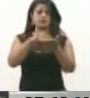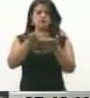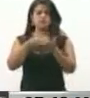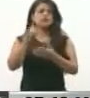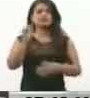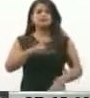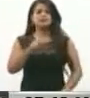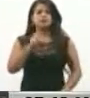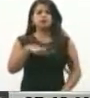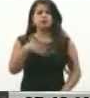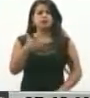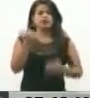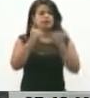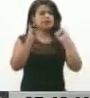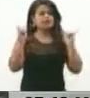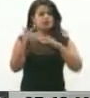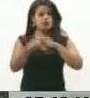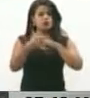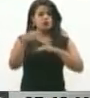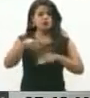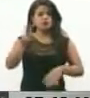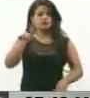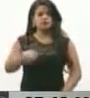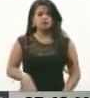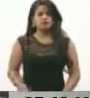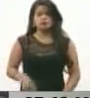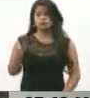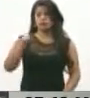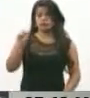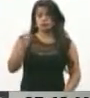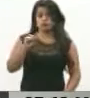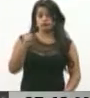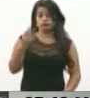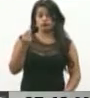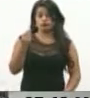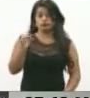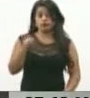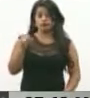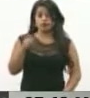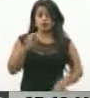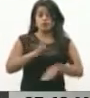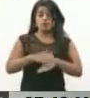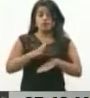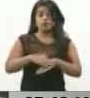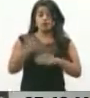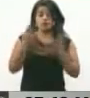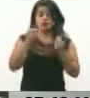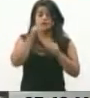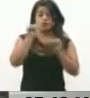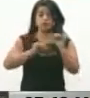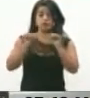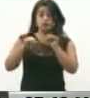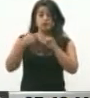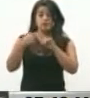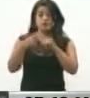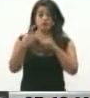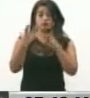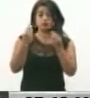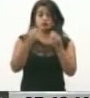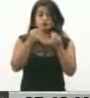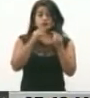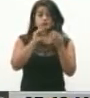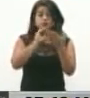cierta soberanía tecnológica al país? Claro, muchísima, porque fíjate que con esta cantidad de información y con estas aplicaciones, tú le